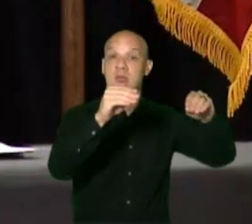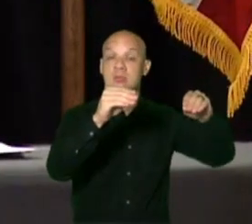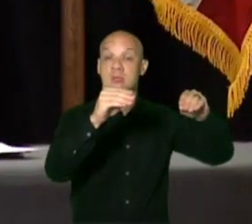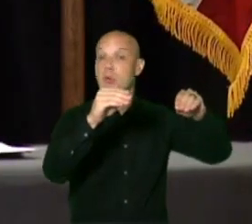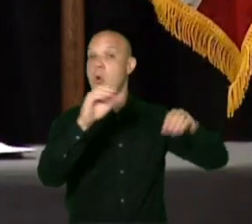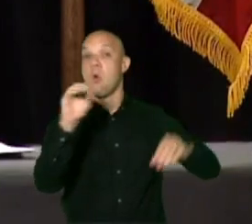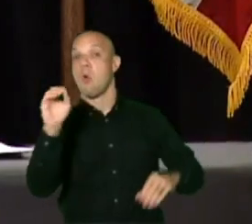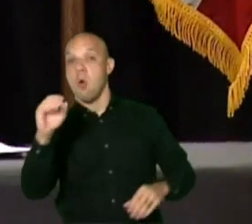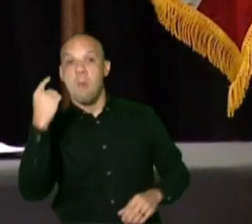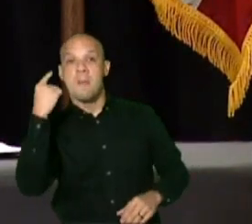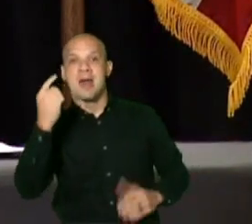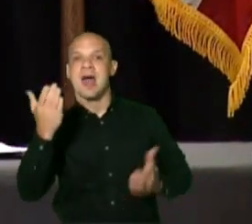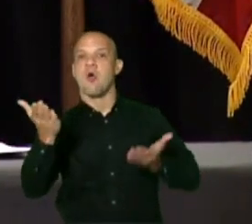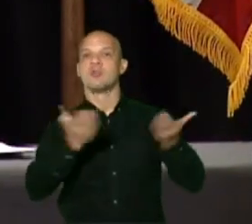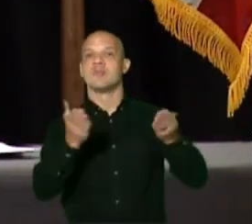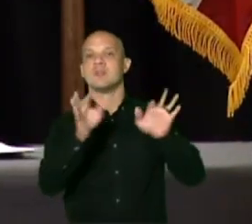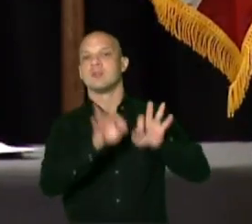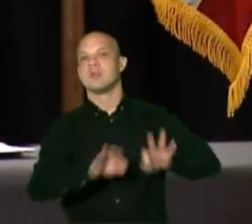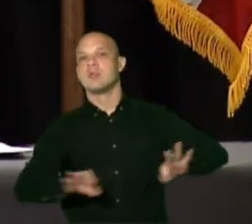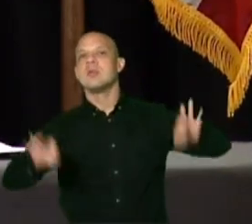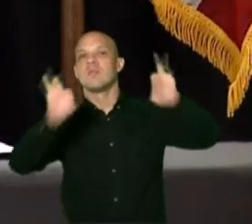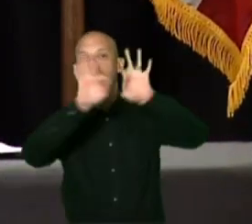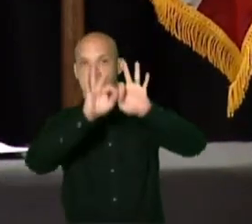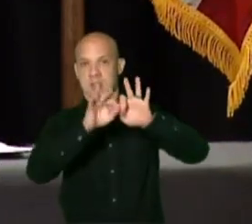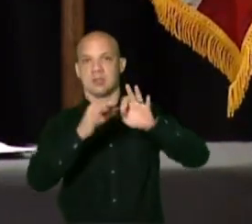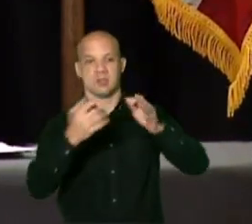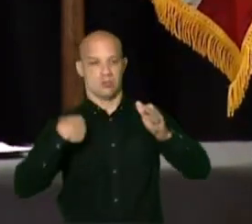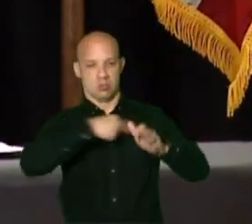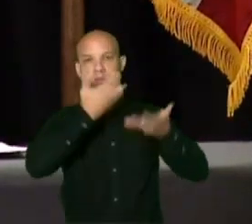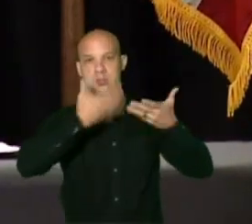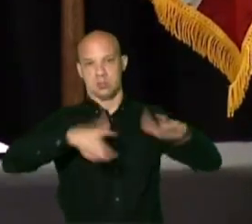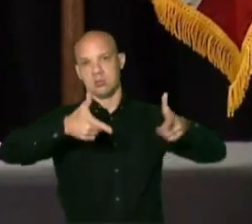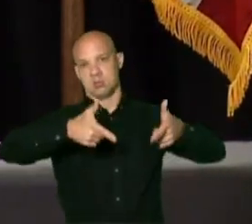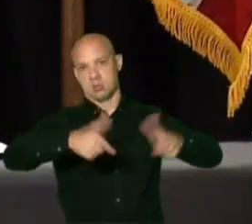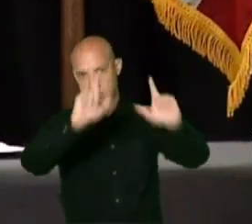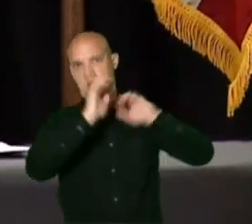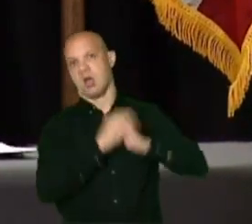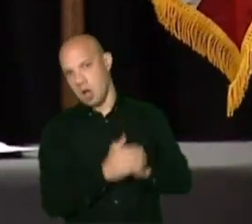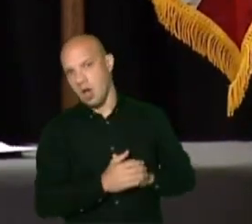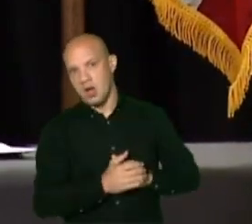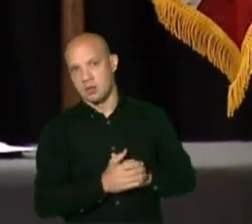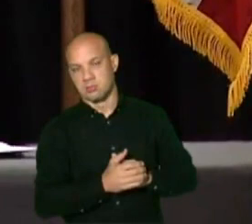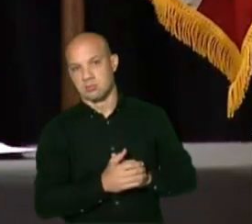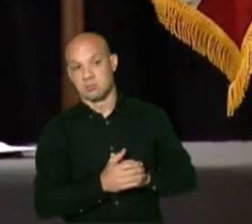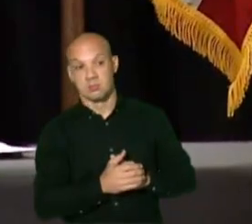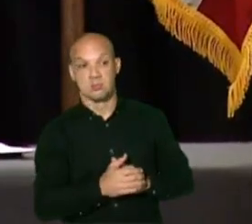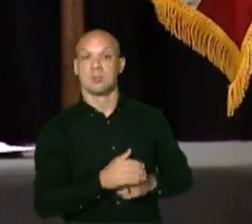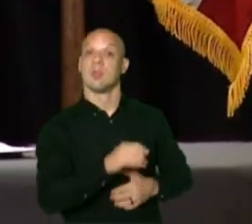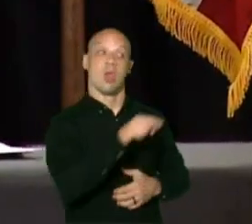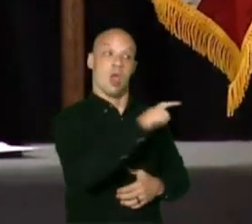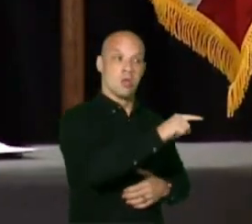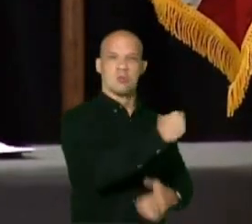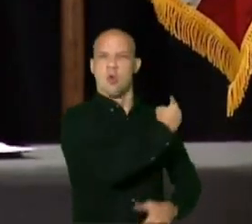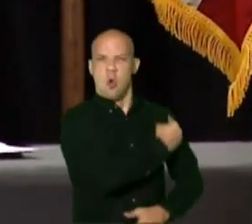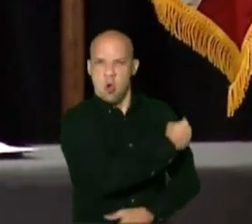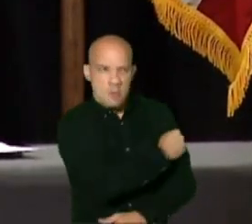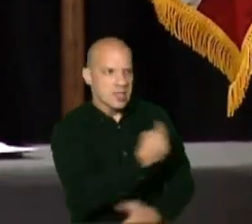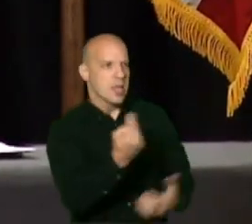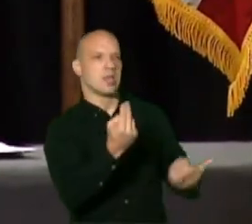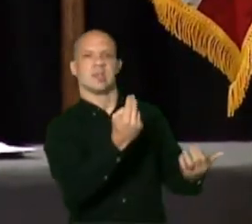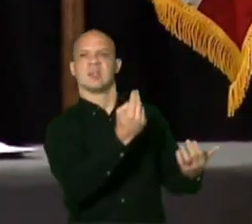brindar o recibir un servicio esencial de los que están permitidos. En estos lugares deberán cumplir con las